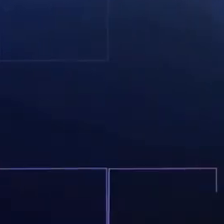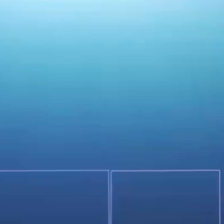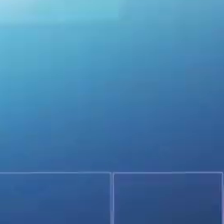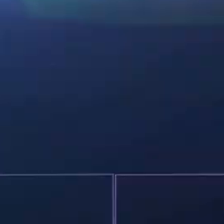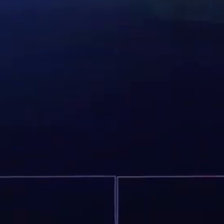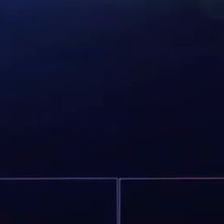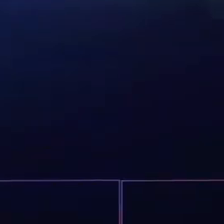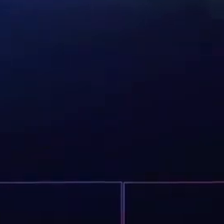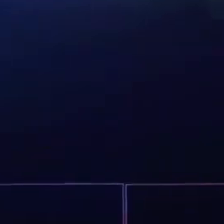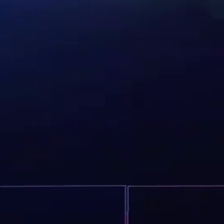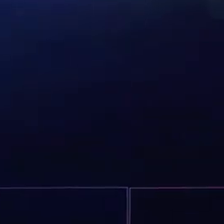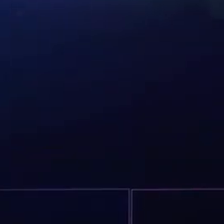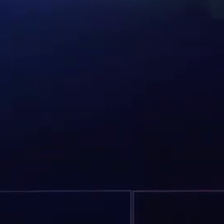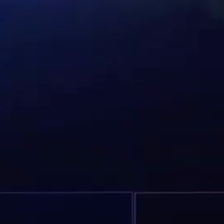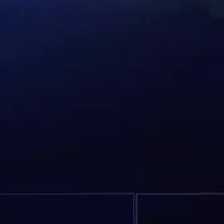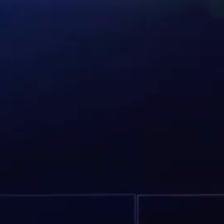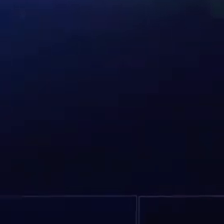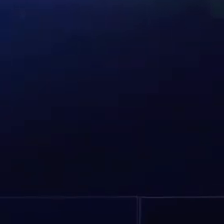a